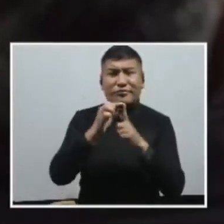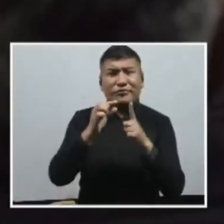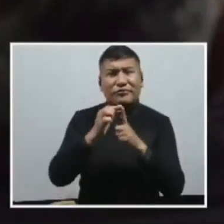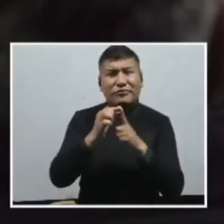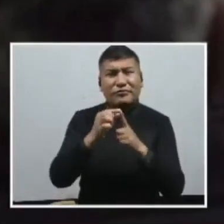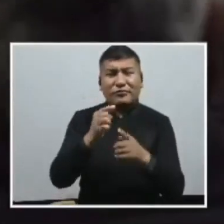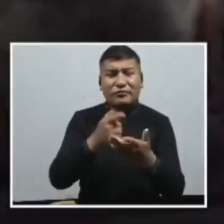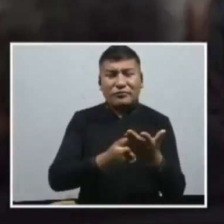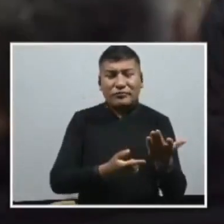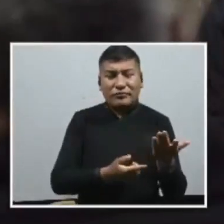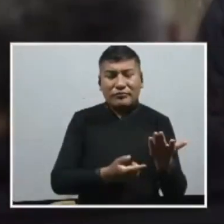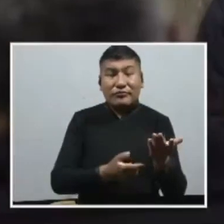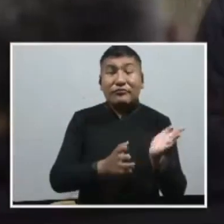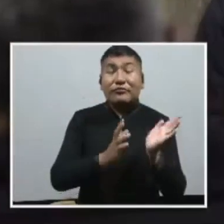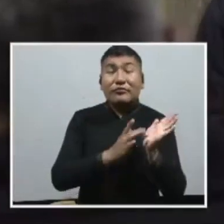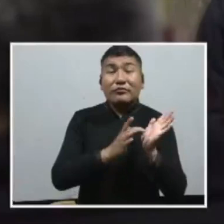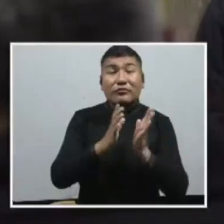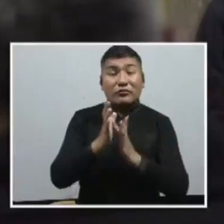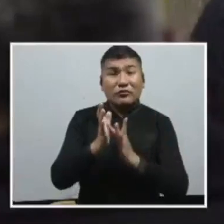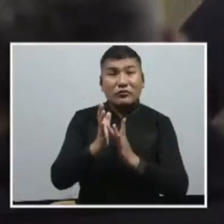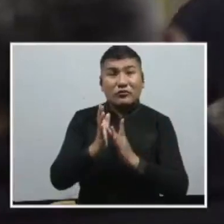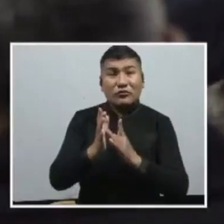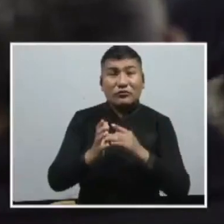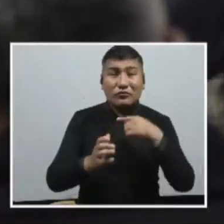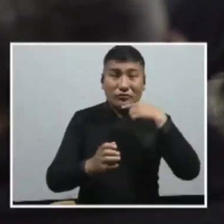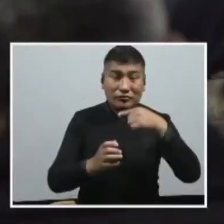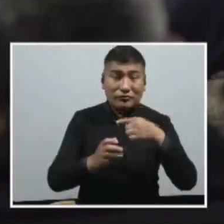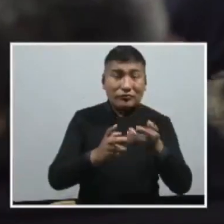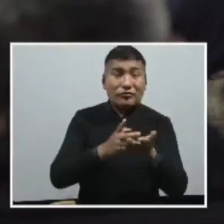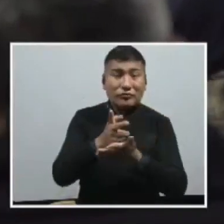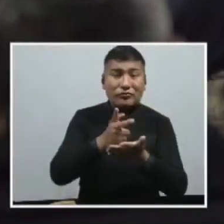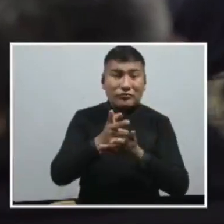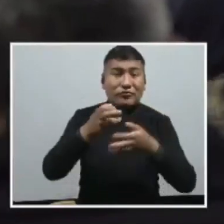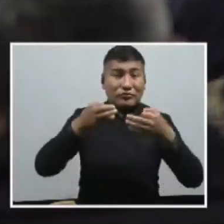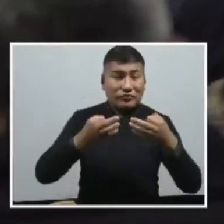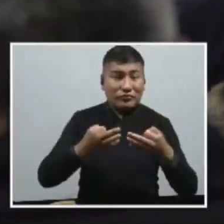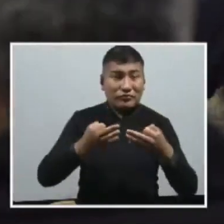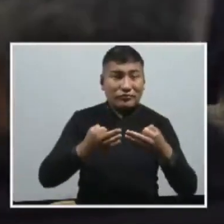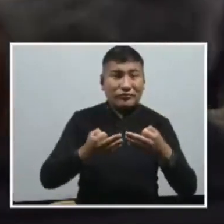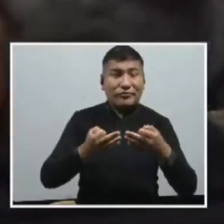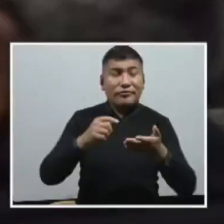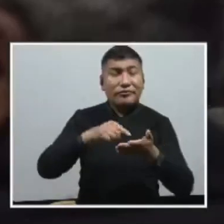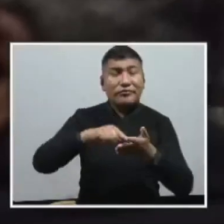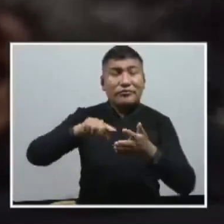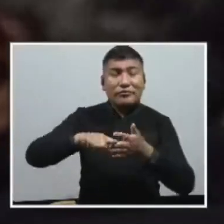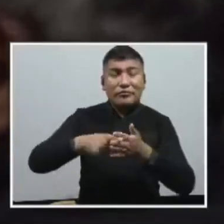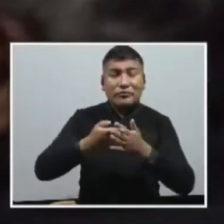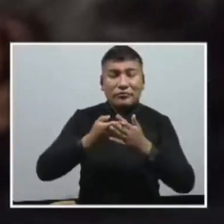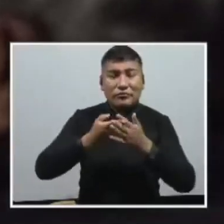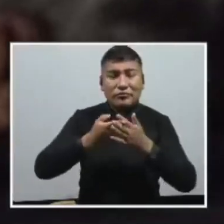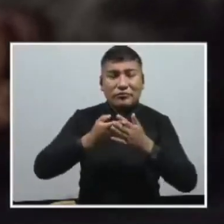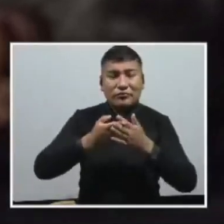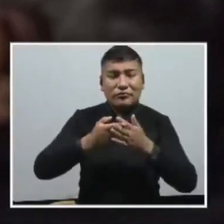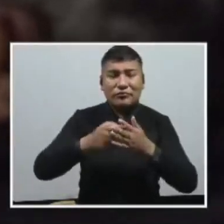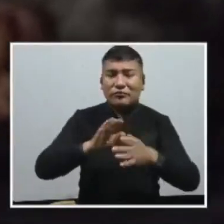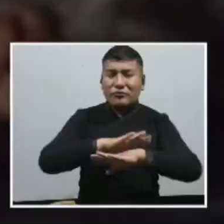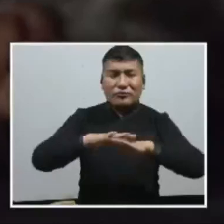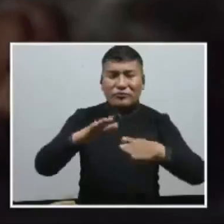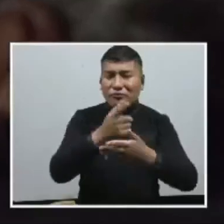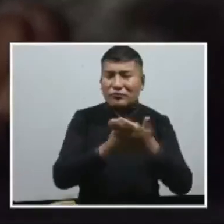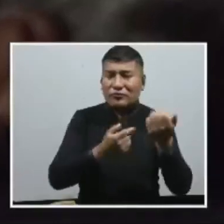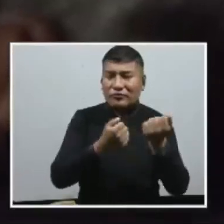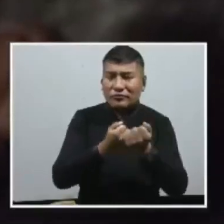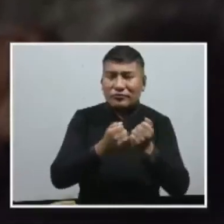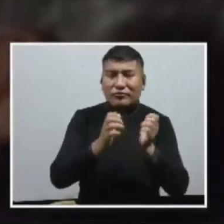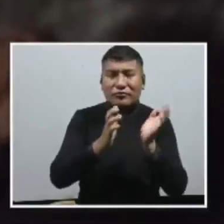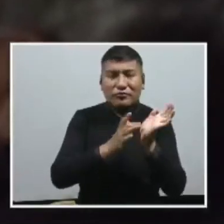que Jesús va diciendo, son veraces. Y aquí empieza a despertar la confianza en Jesús,